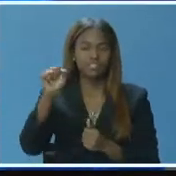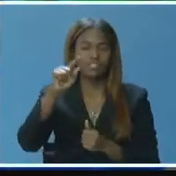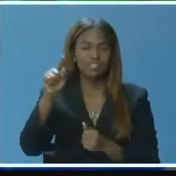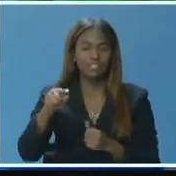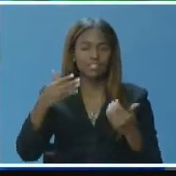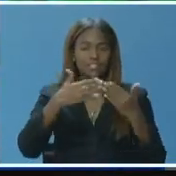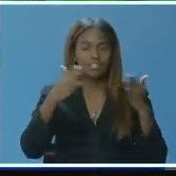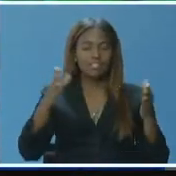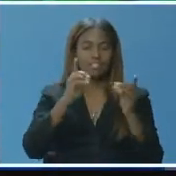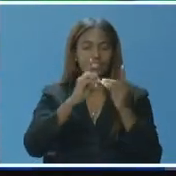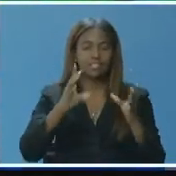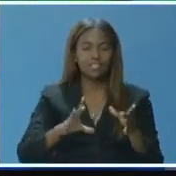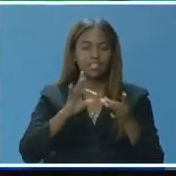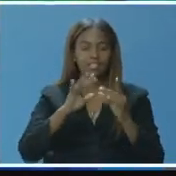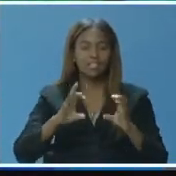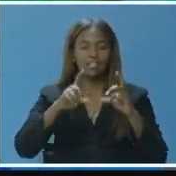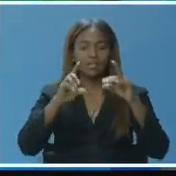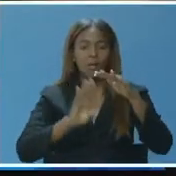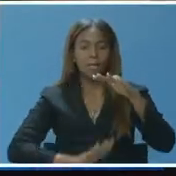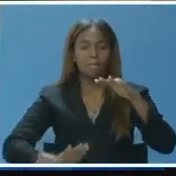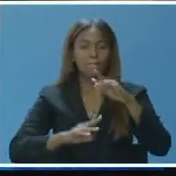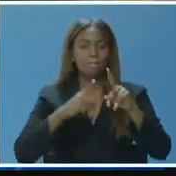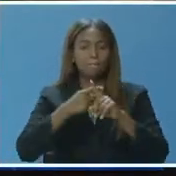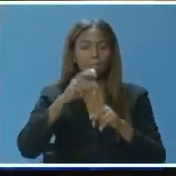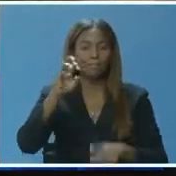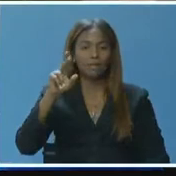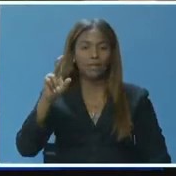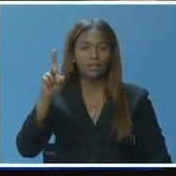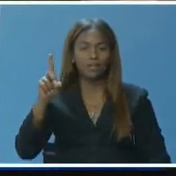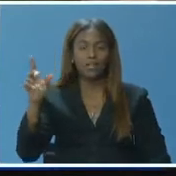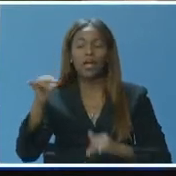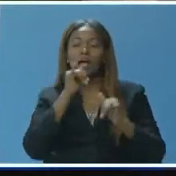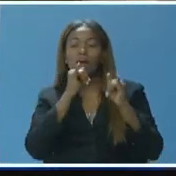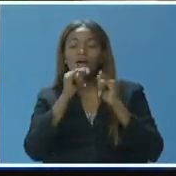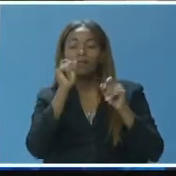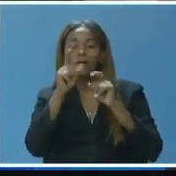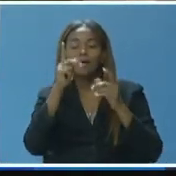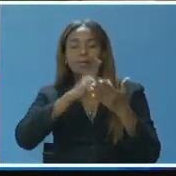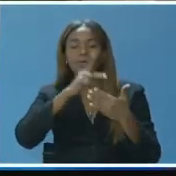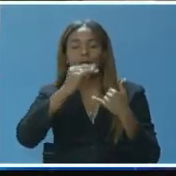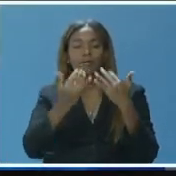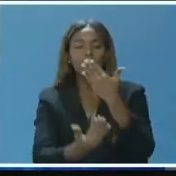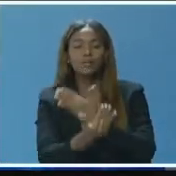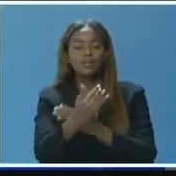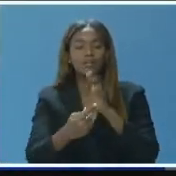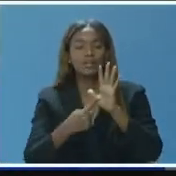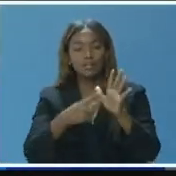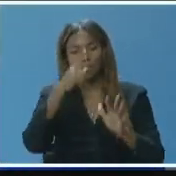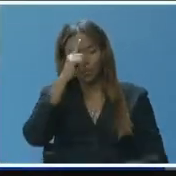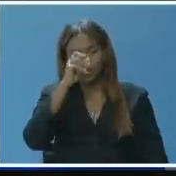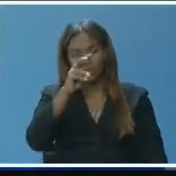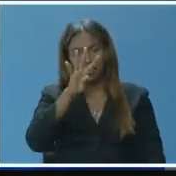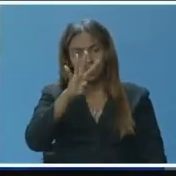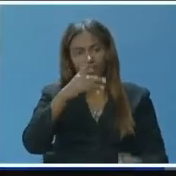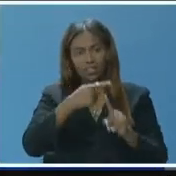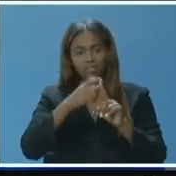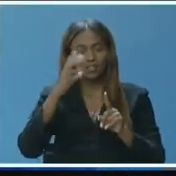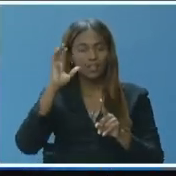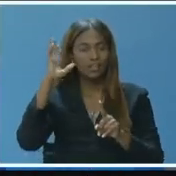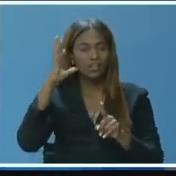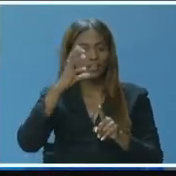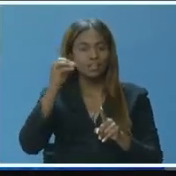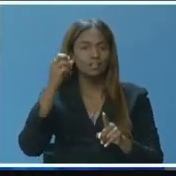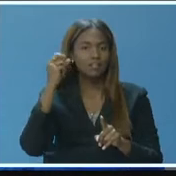general de Educación Primaria del MINER, fue entrevistado en el programa Esta Mañana, que se transmite por el Canal 4 de la Corporación Estatal